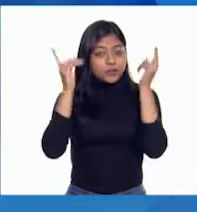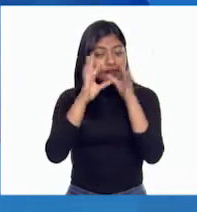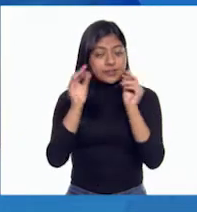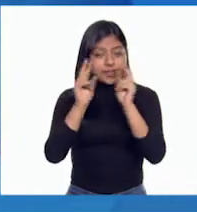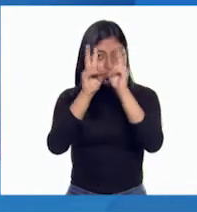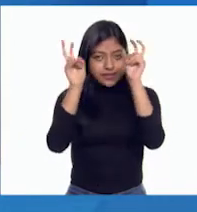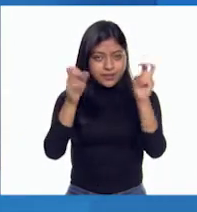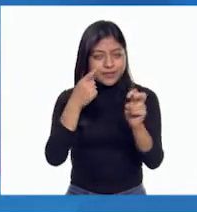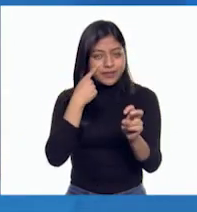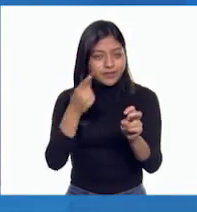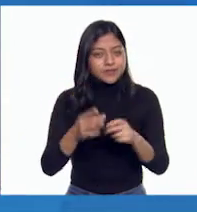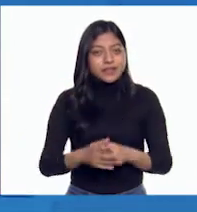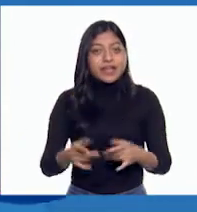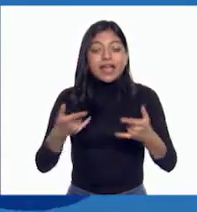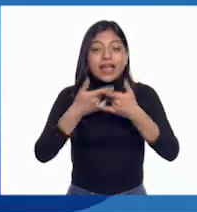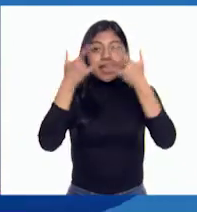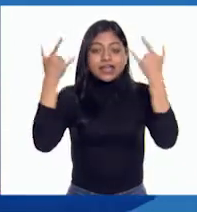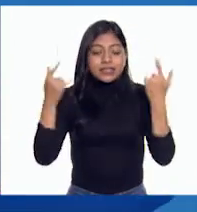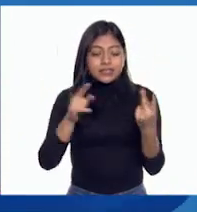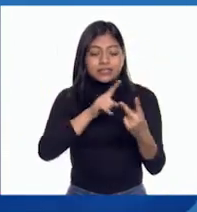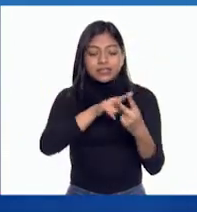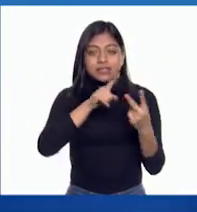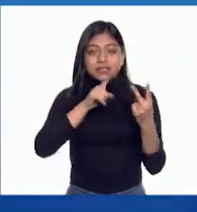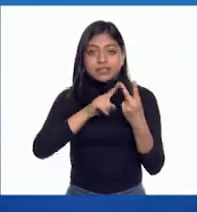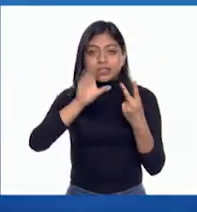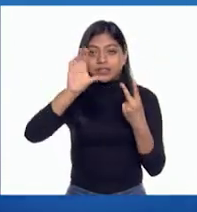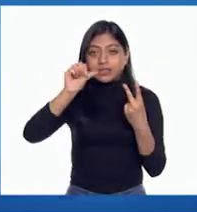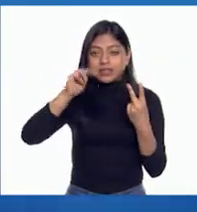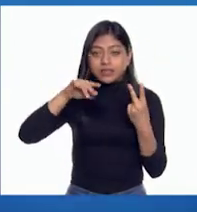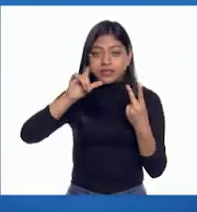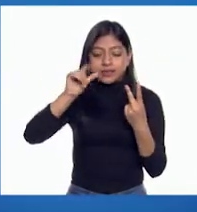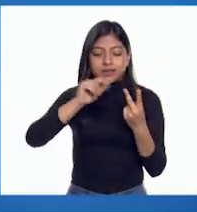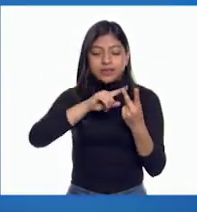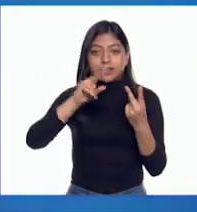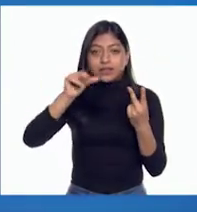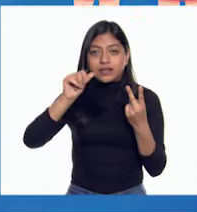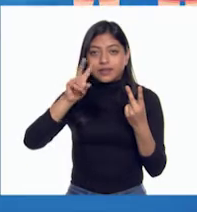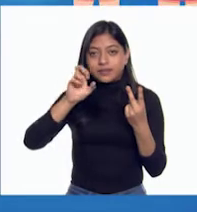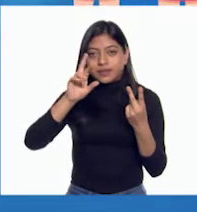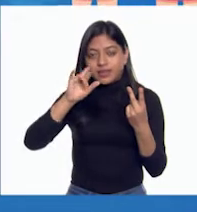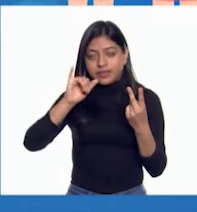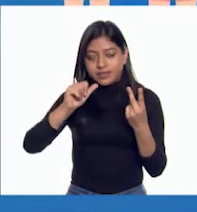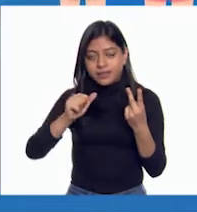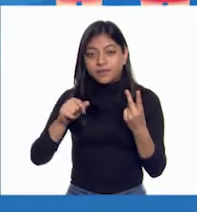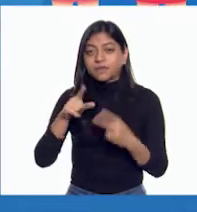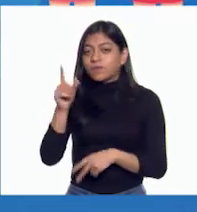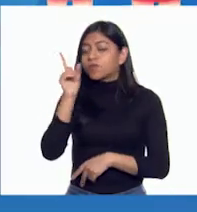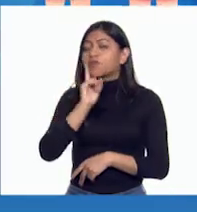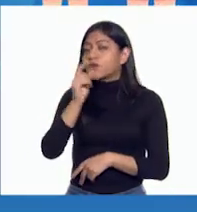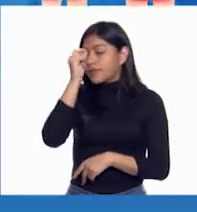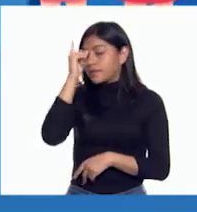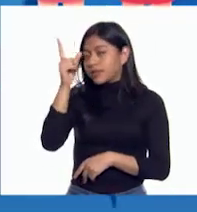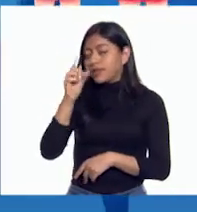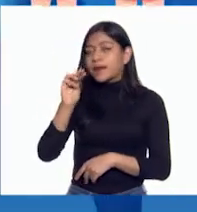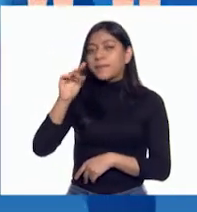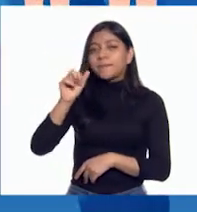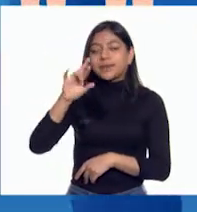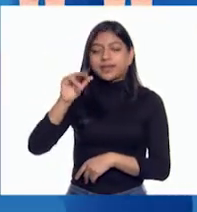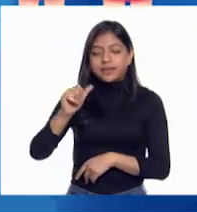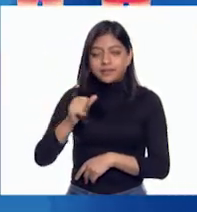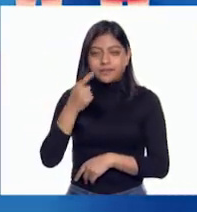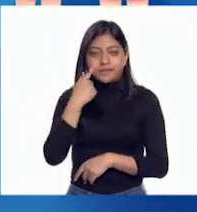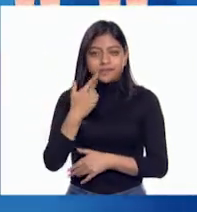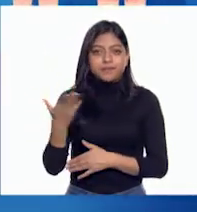título es Historia de Camila y Valeria y su autor es Marina. Dice: Camila y Valeria